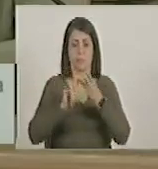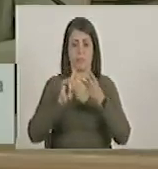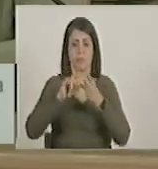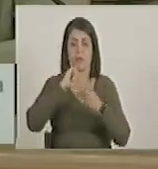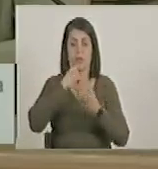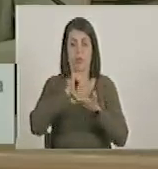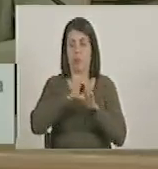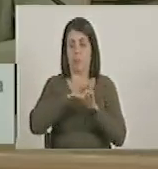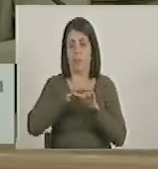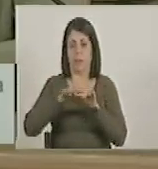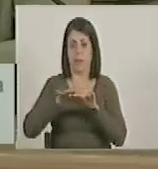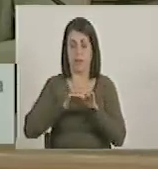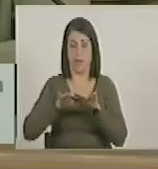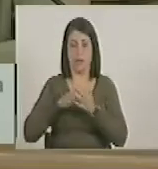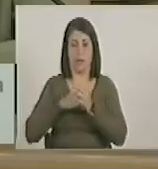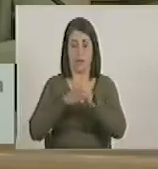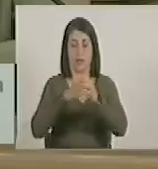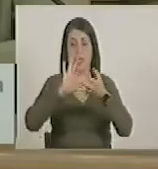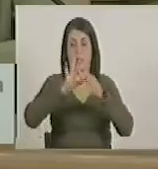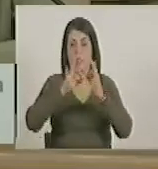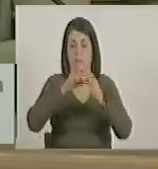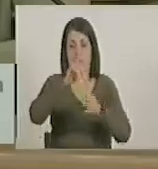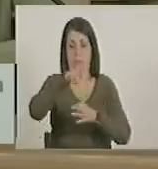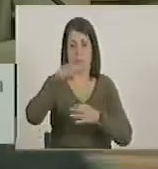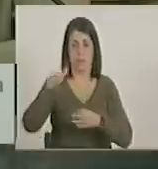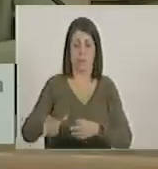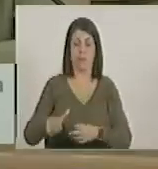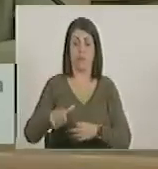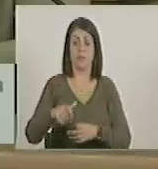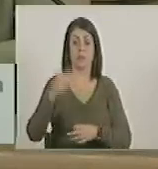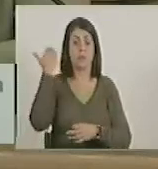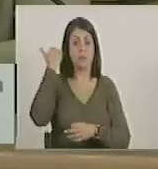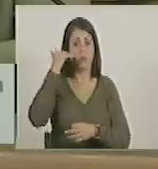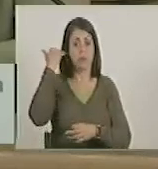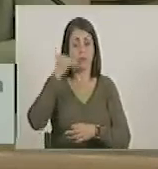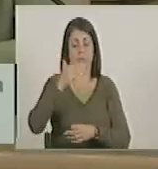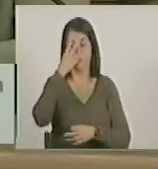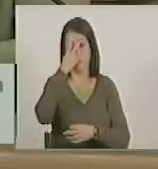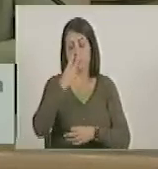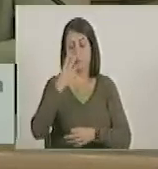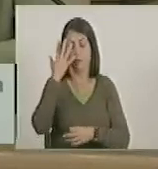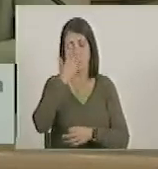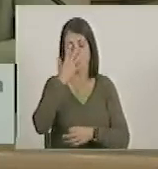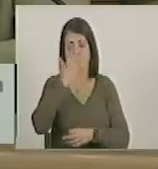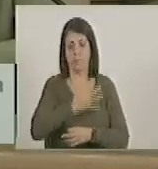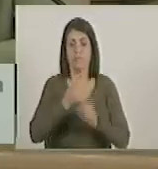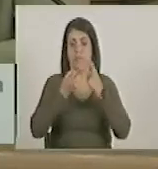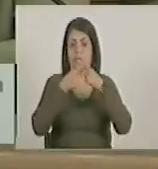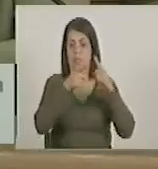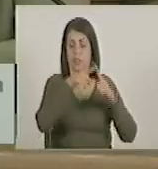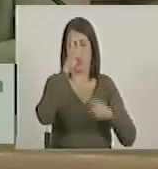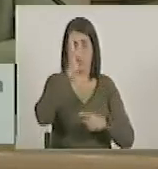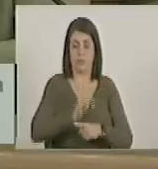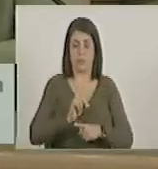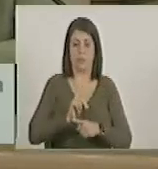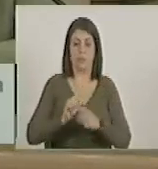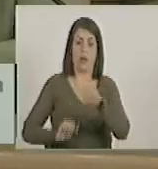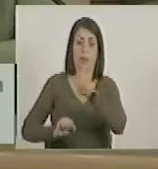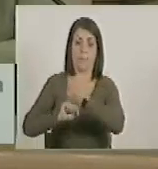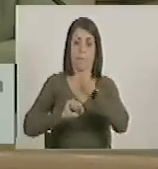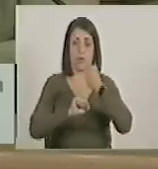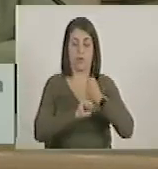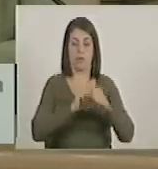código braille, guías intérpretes para personas con sordoceguera y discapacidad múltiple, prestadores de